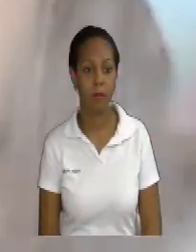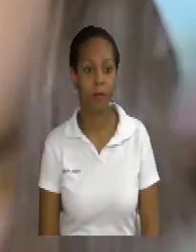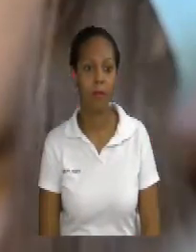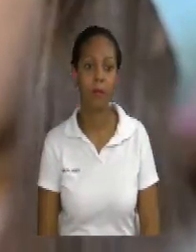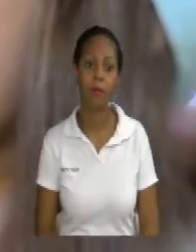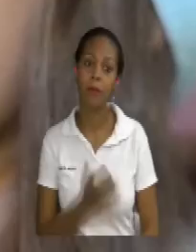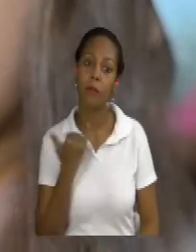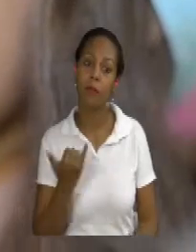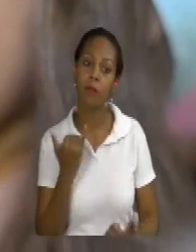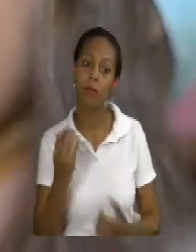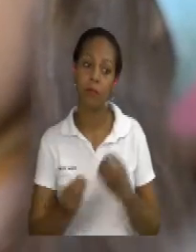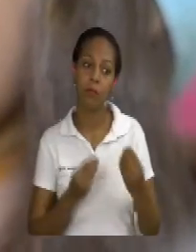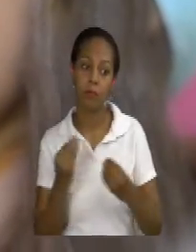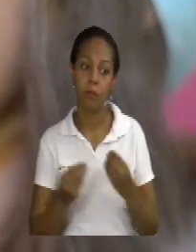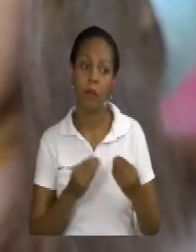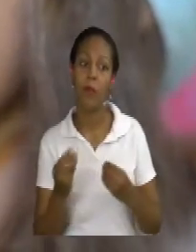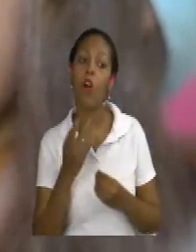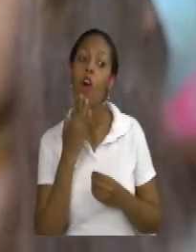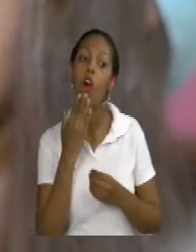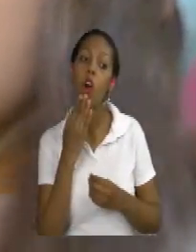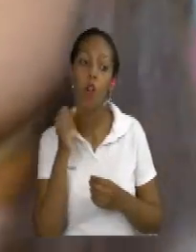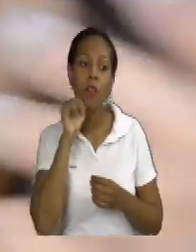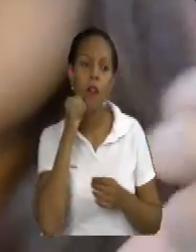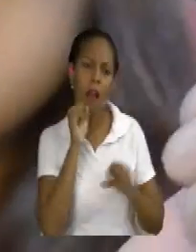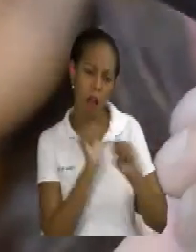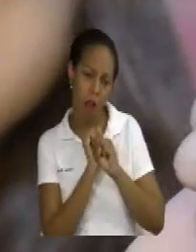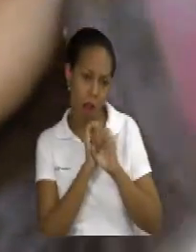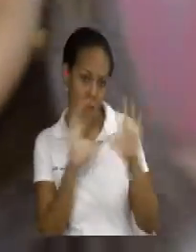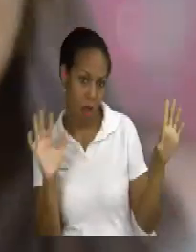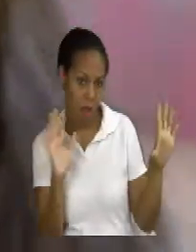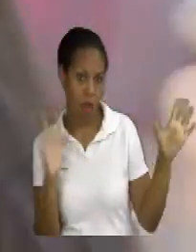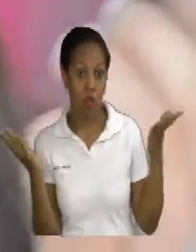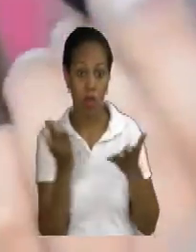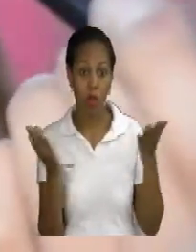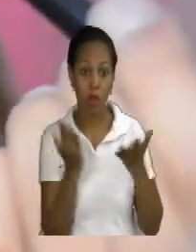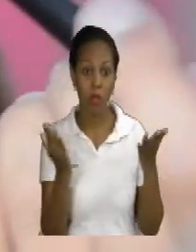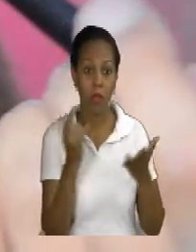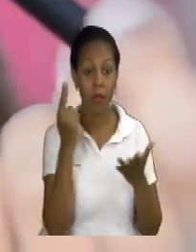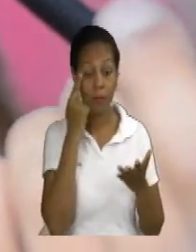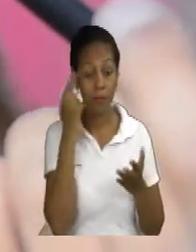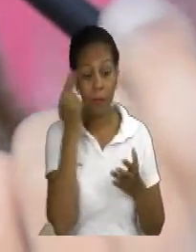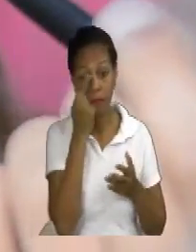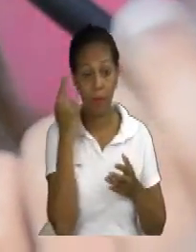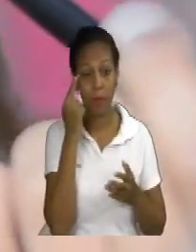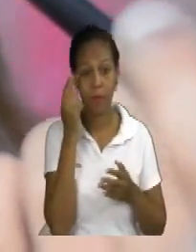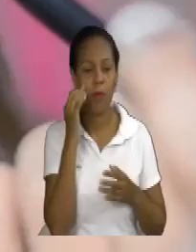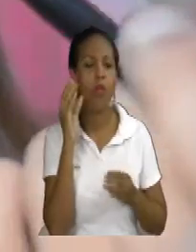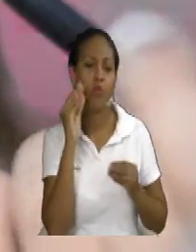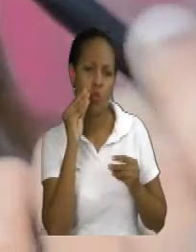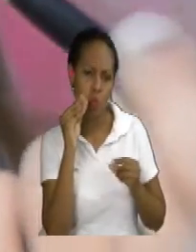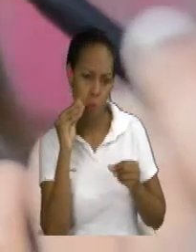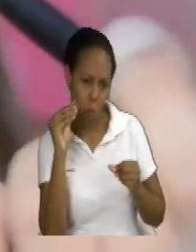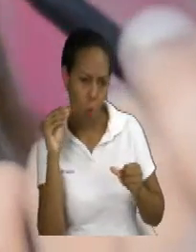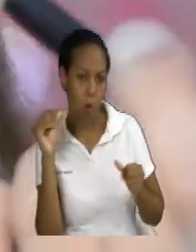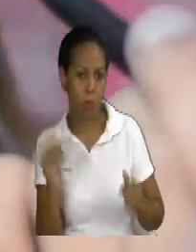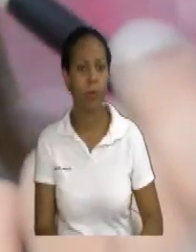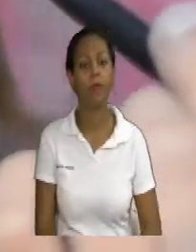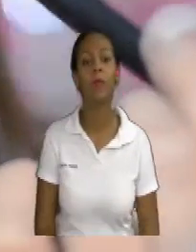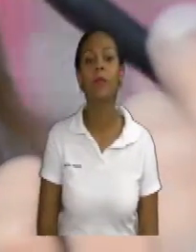Ahora vamos a aplicar sombra de color naranja claro en el párpado móvil y difuminamos un poco.